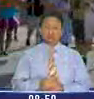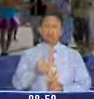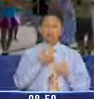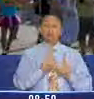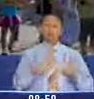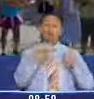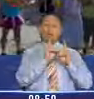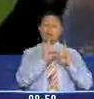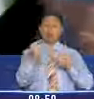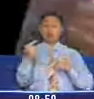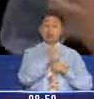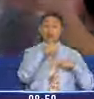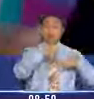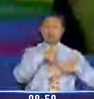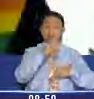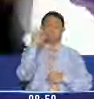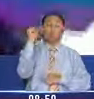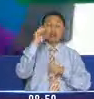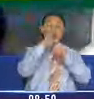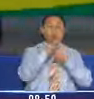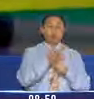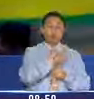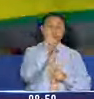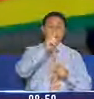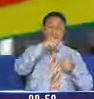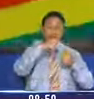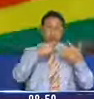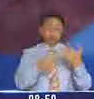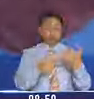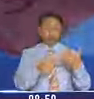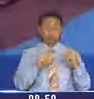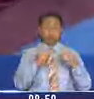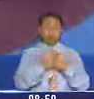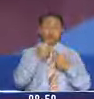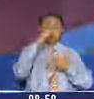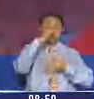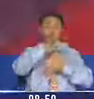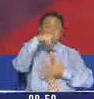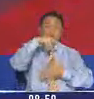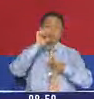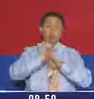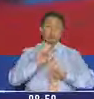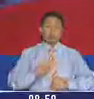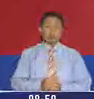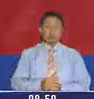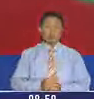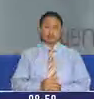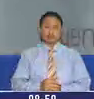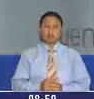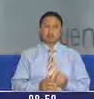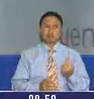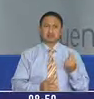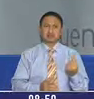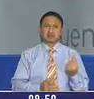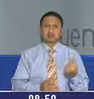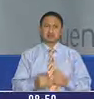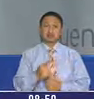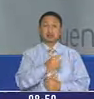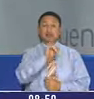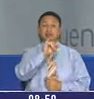evidencian las realidades, vulneraciones y necesidades de la población LGBTIQ+, en Ecuador son pocos. Ni siquiera